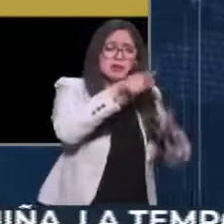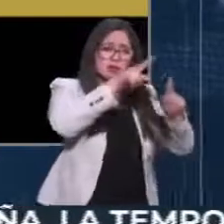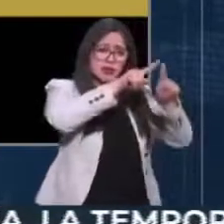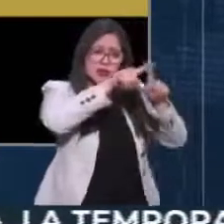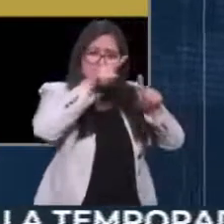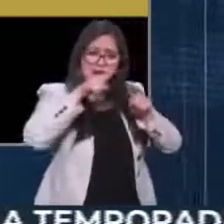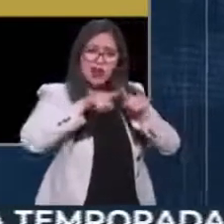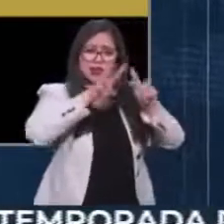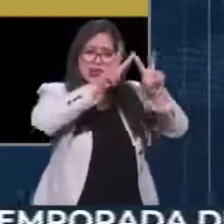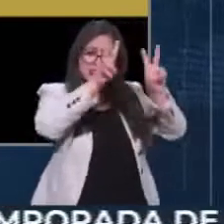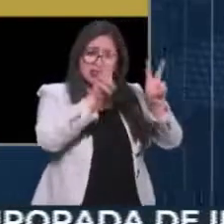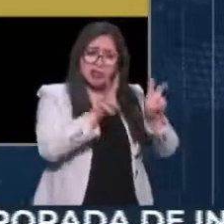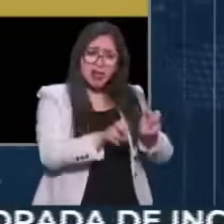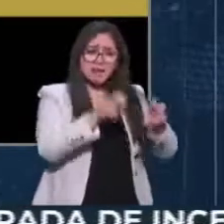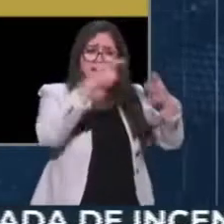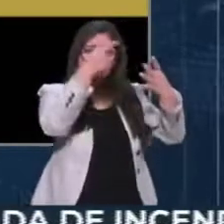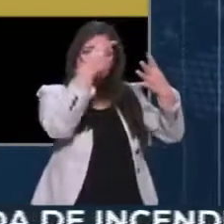absolutamente